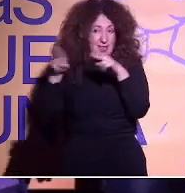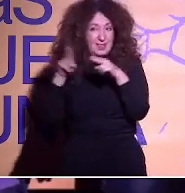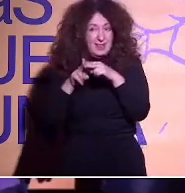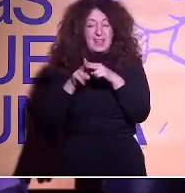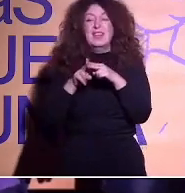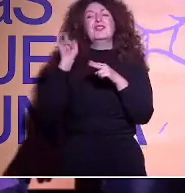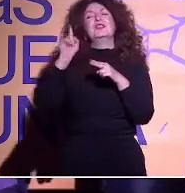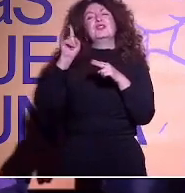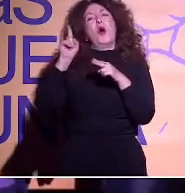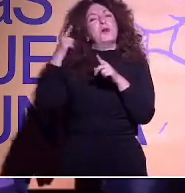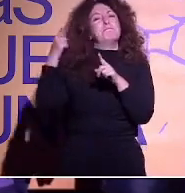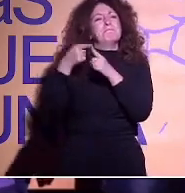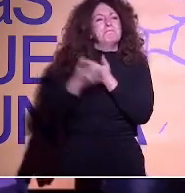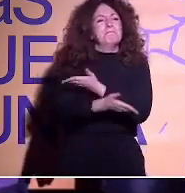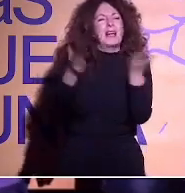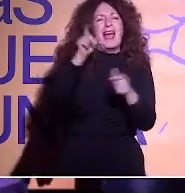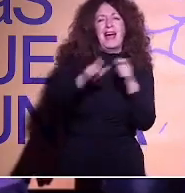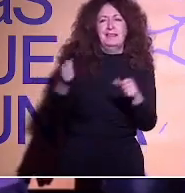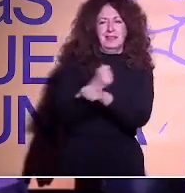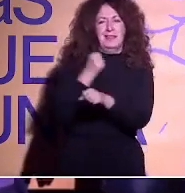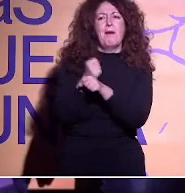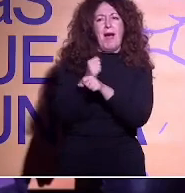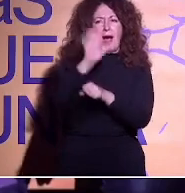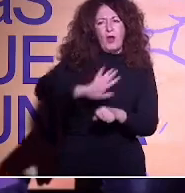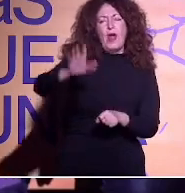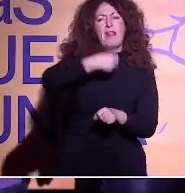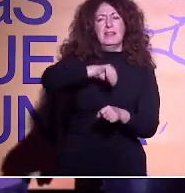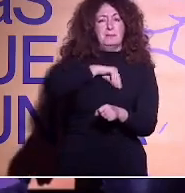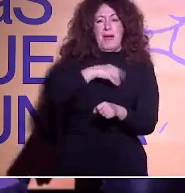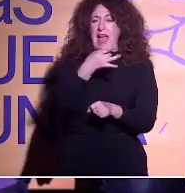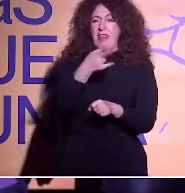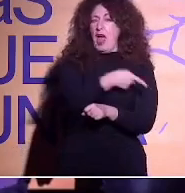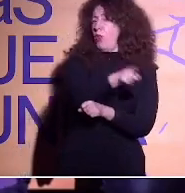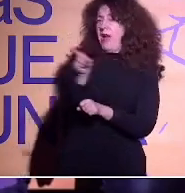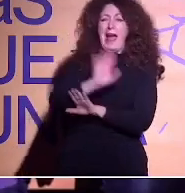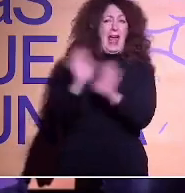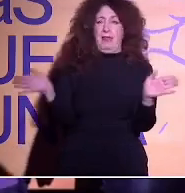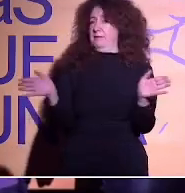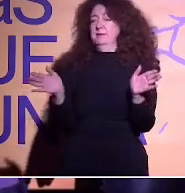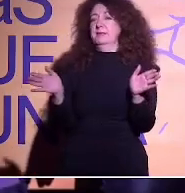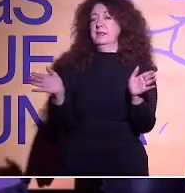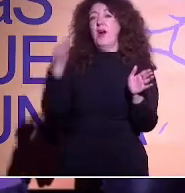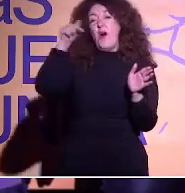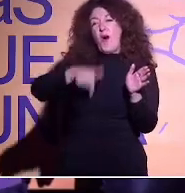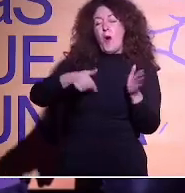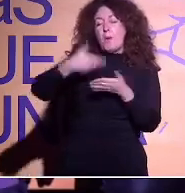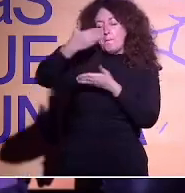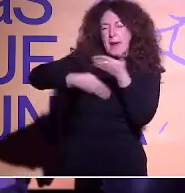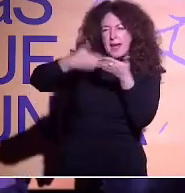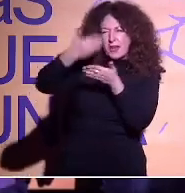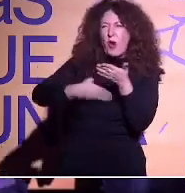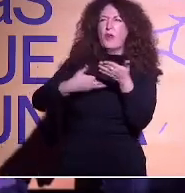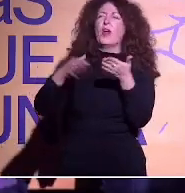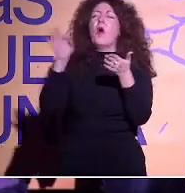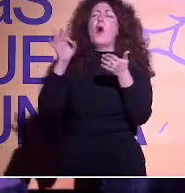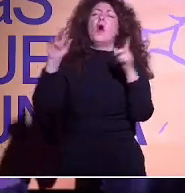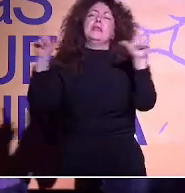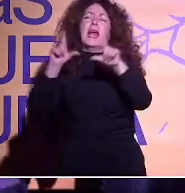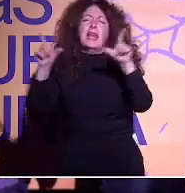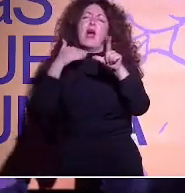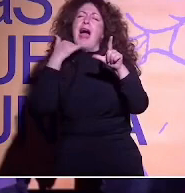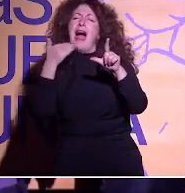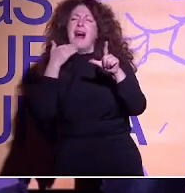solo se debe a la gente trabajadora de este país hoy es esta semana ninguna portada ninguna hora de